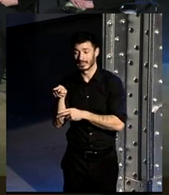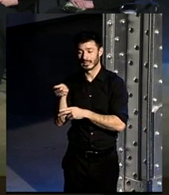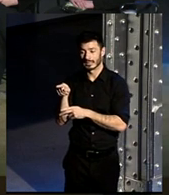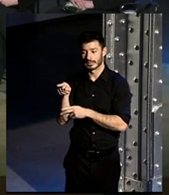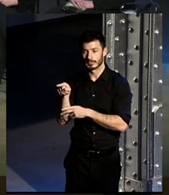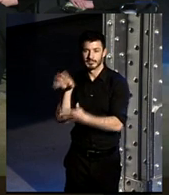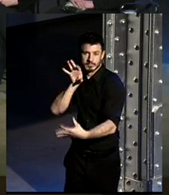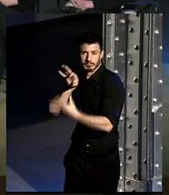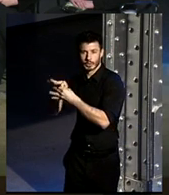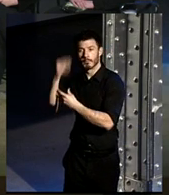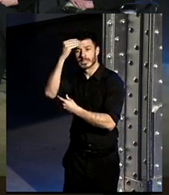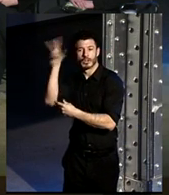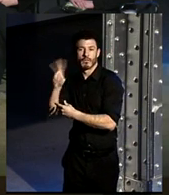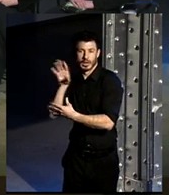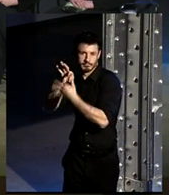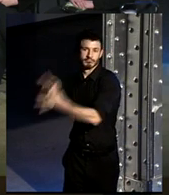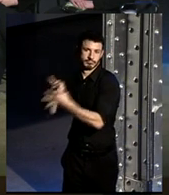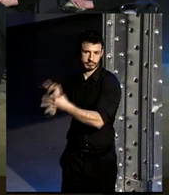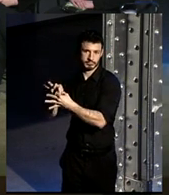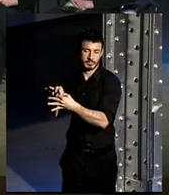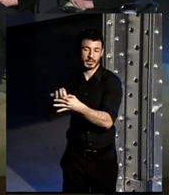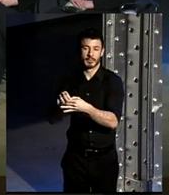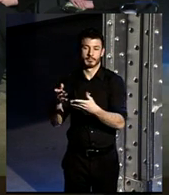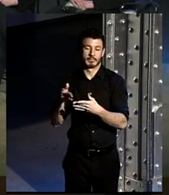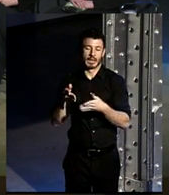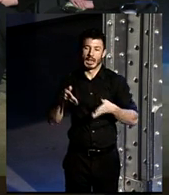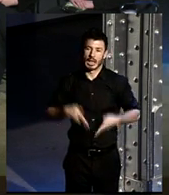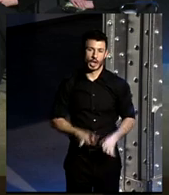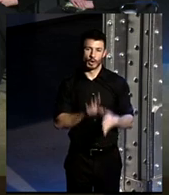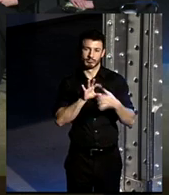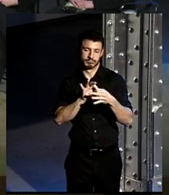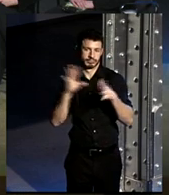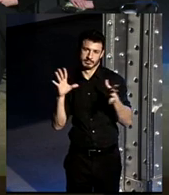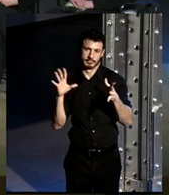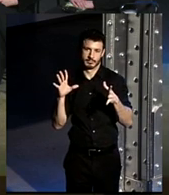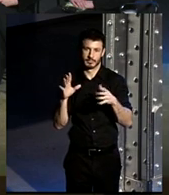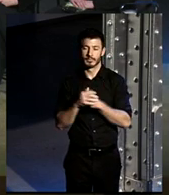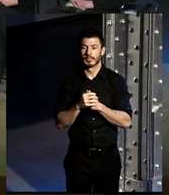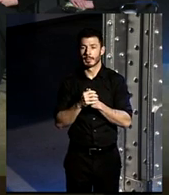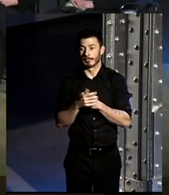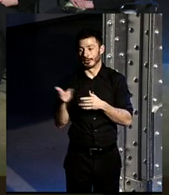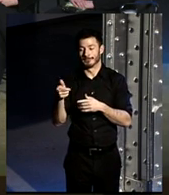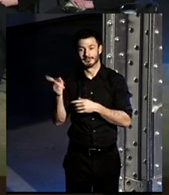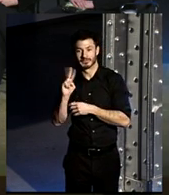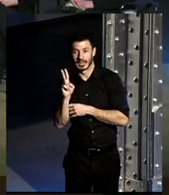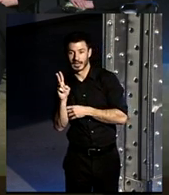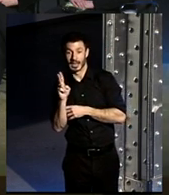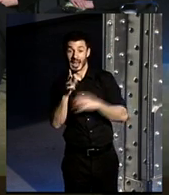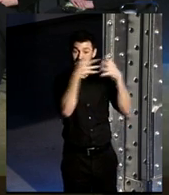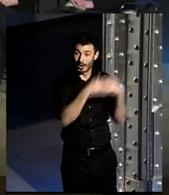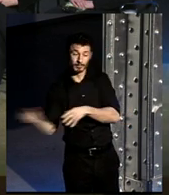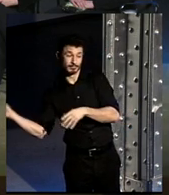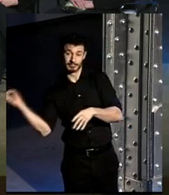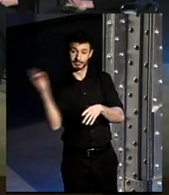que la de su hijo, ma él no podía mandar a los americanos que esperaban un cuento de un